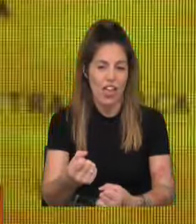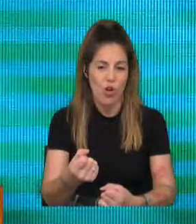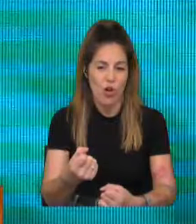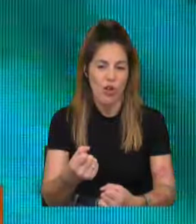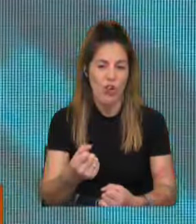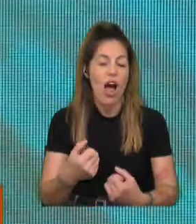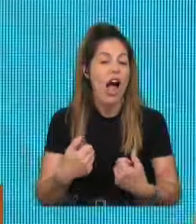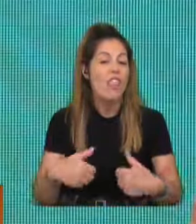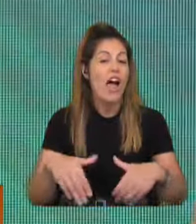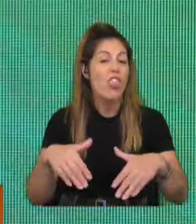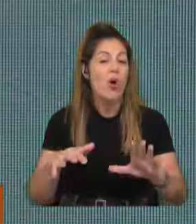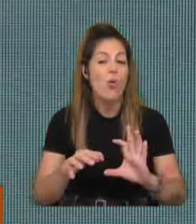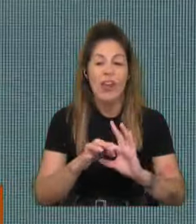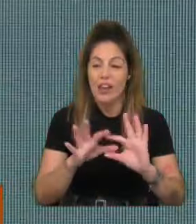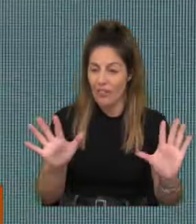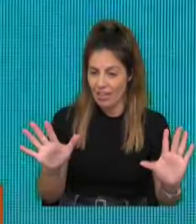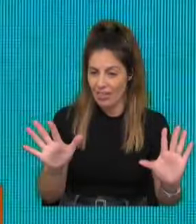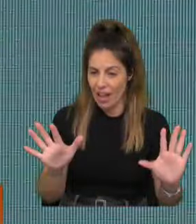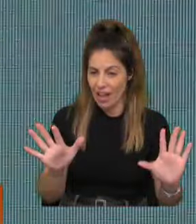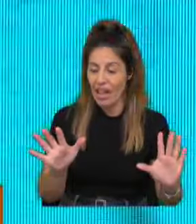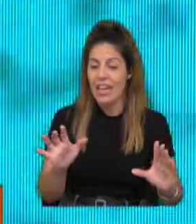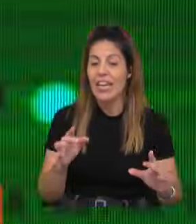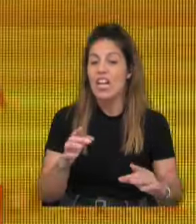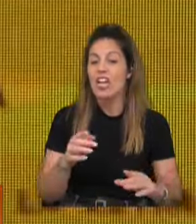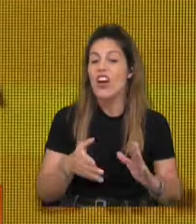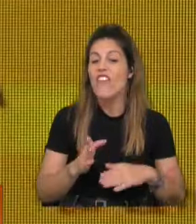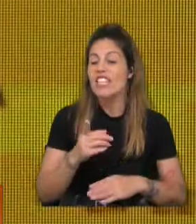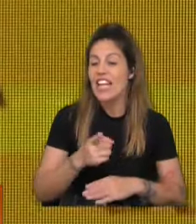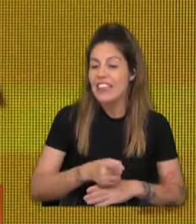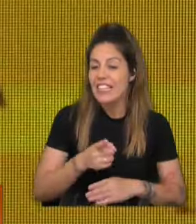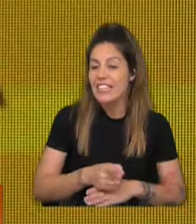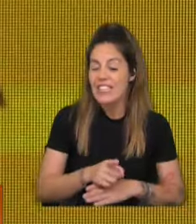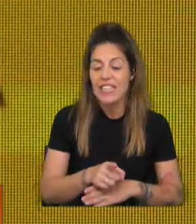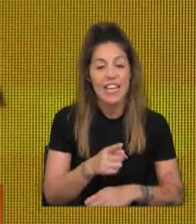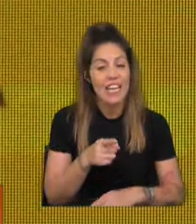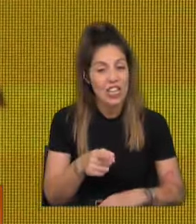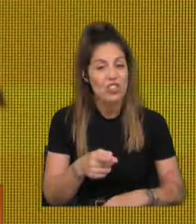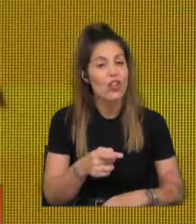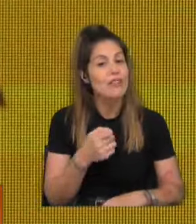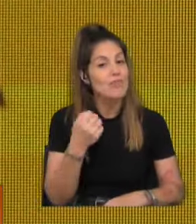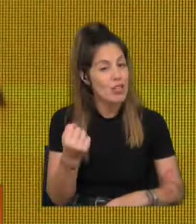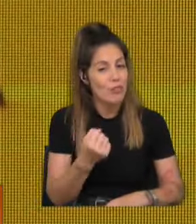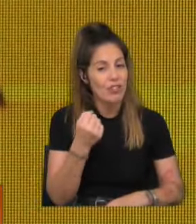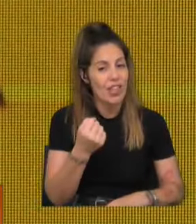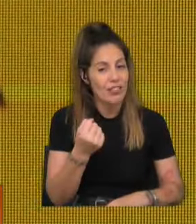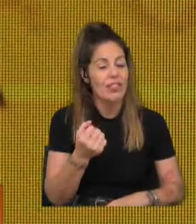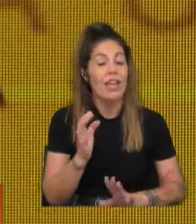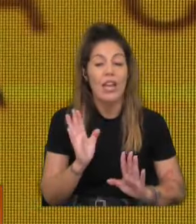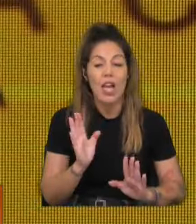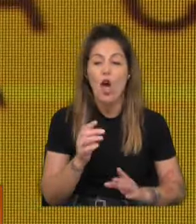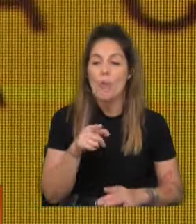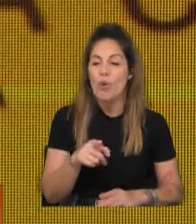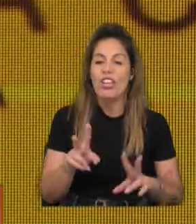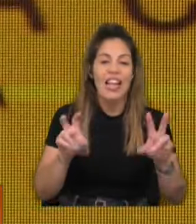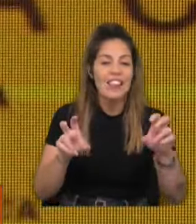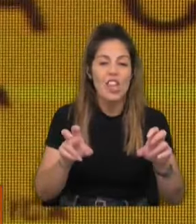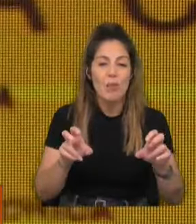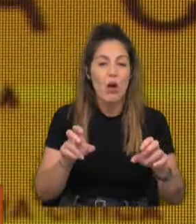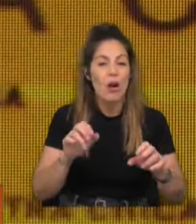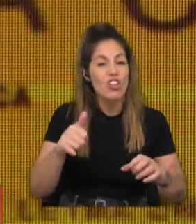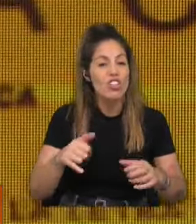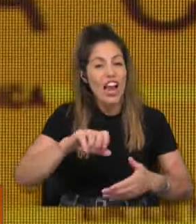dejado una libertad de acción y lo Que decida Me parece que va a ser bastante clave de porque el tema que una vez que est las